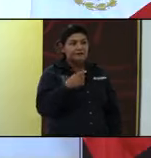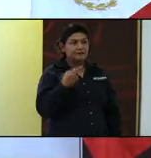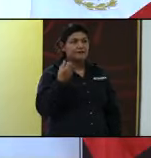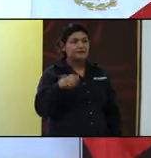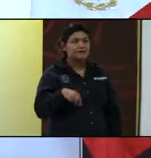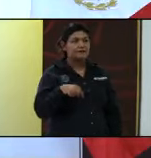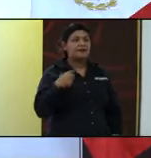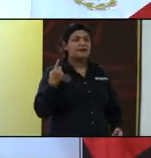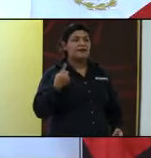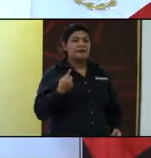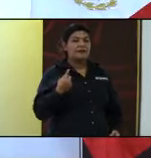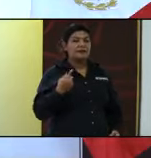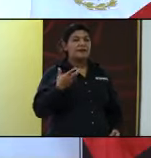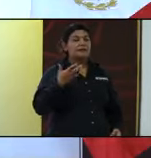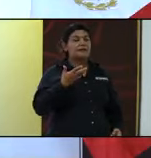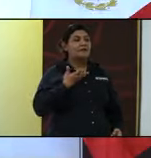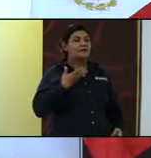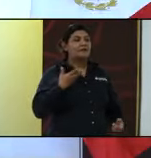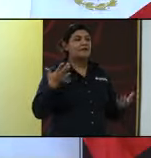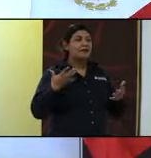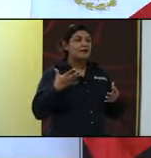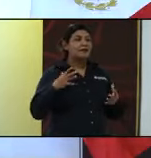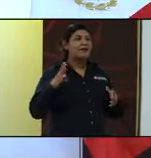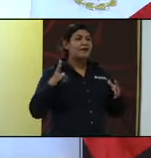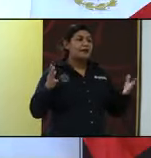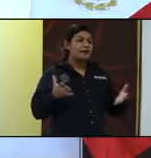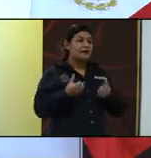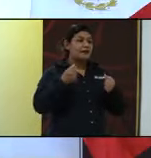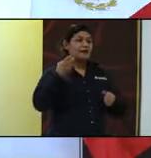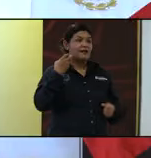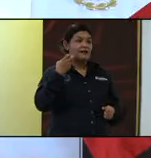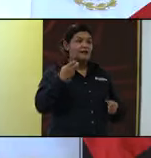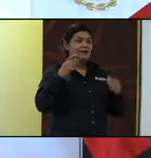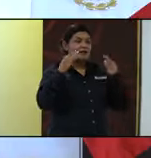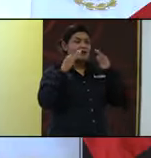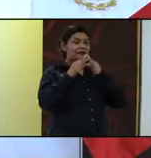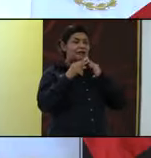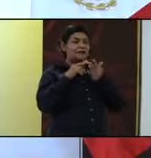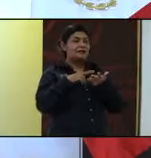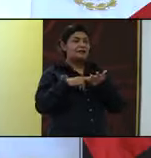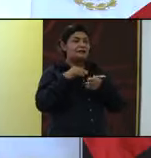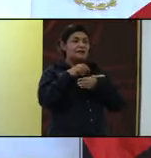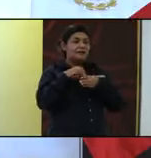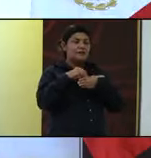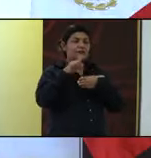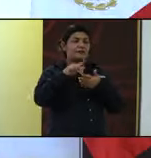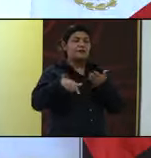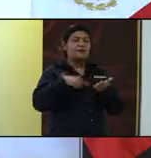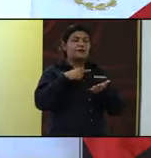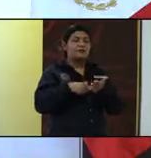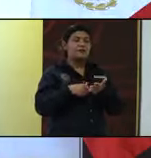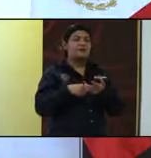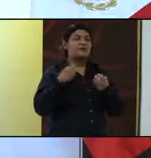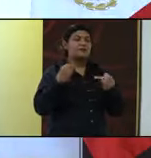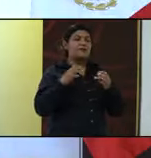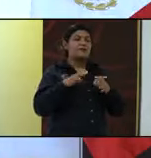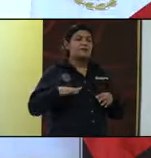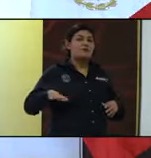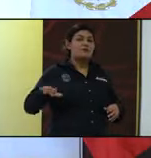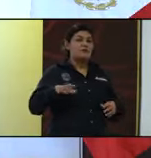que tenemos que recuperar esa Casa Violeta, que es un lugar y va a ser un